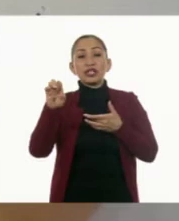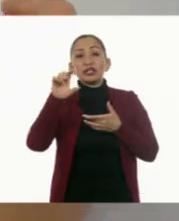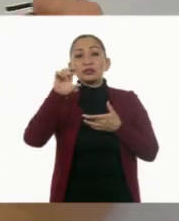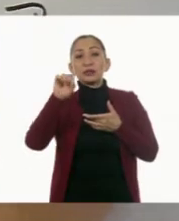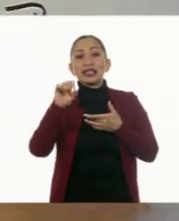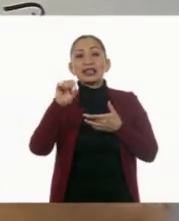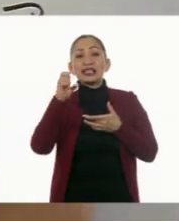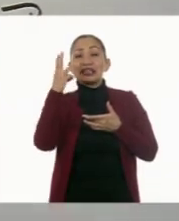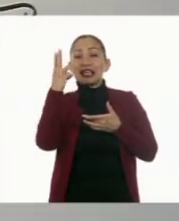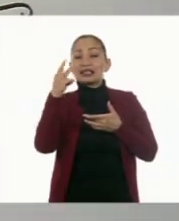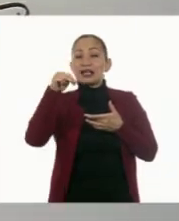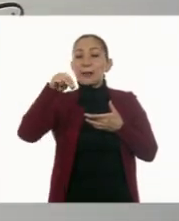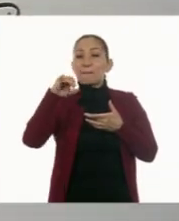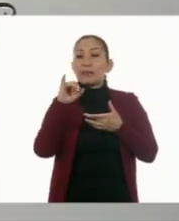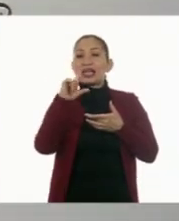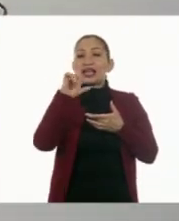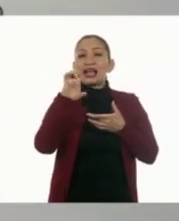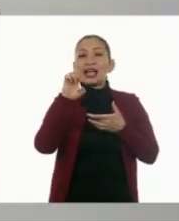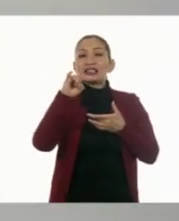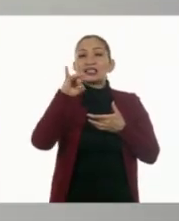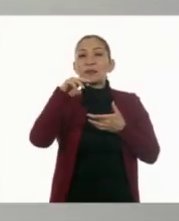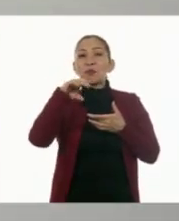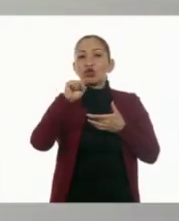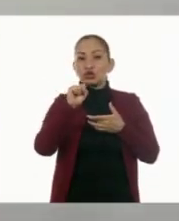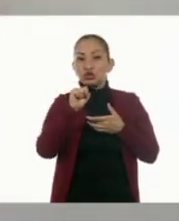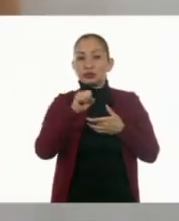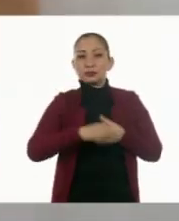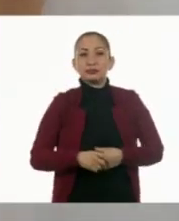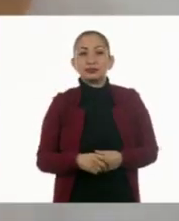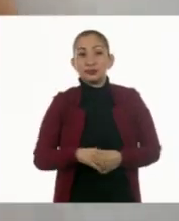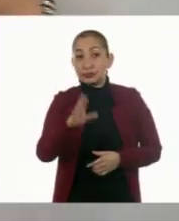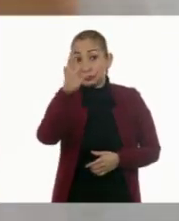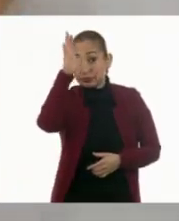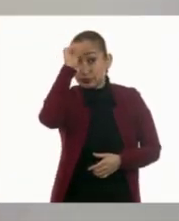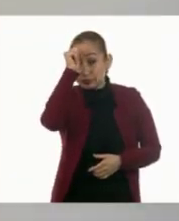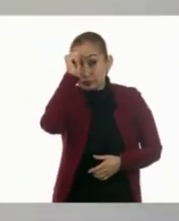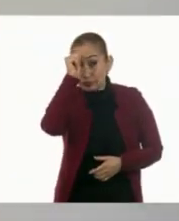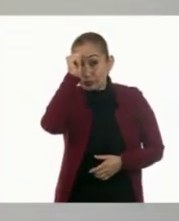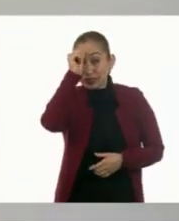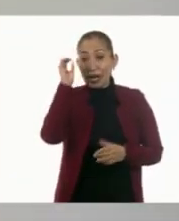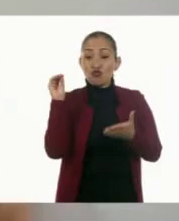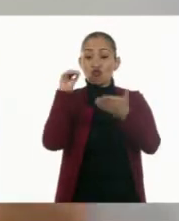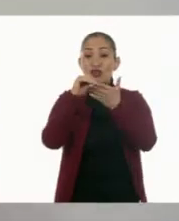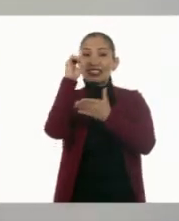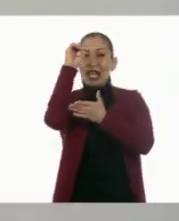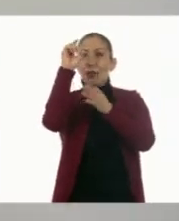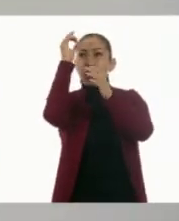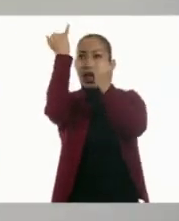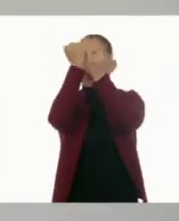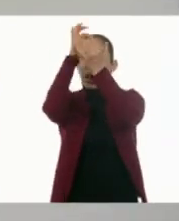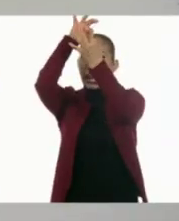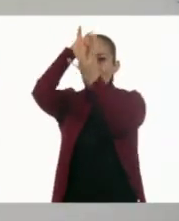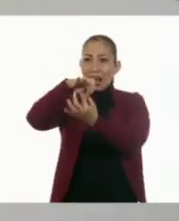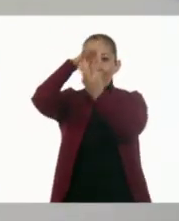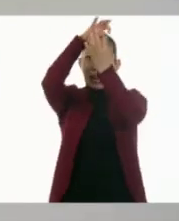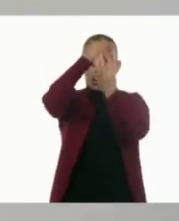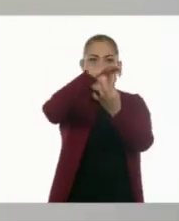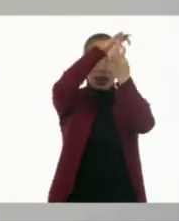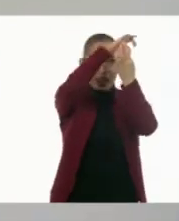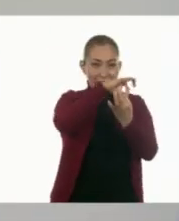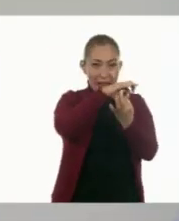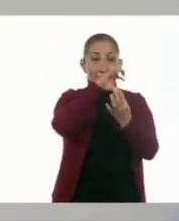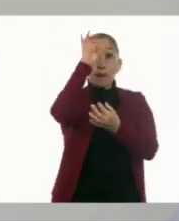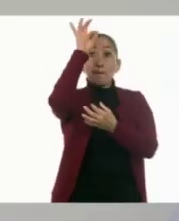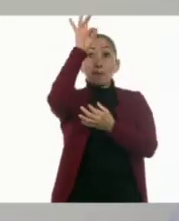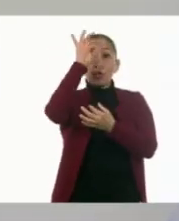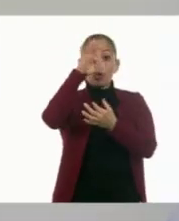923 milésimos. Uh-huh. Chicos, recuerden hacer la equivalencia para que sea más sencillo. Sí. Tener ya nuestro punto